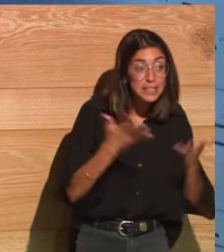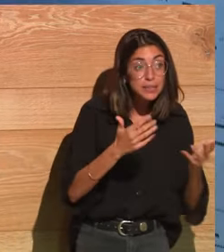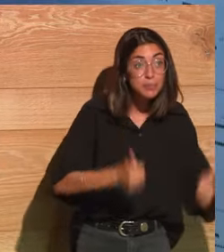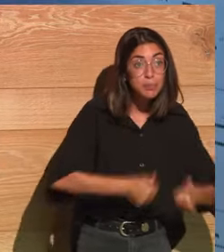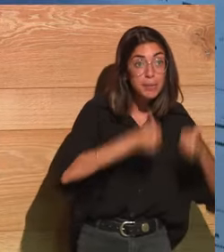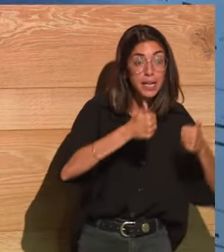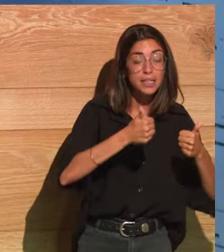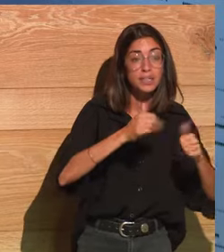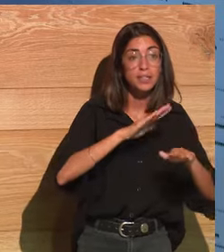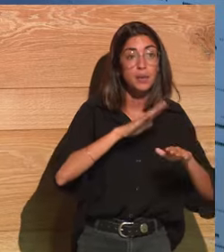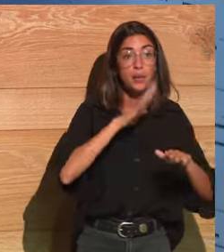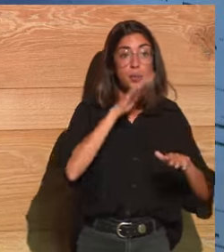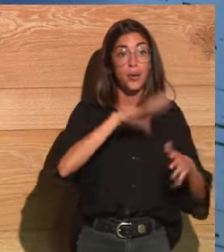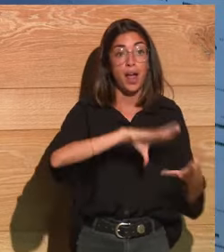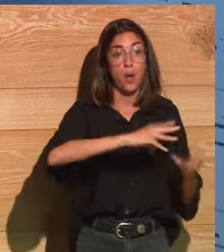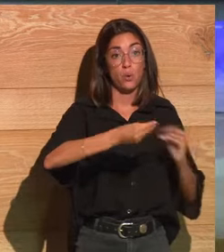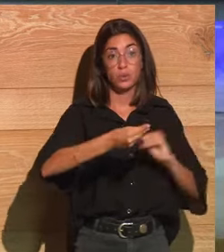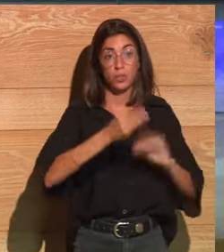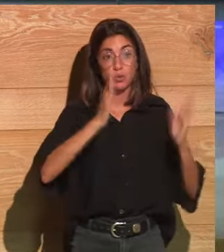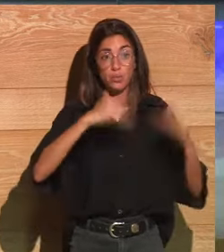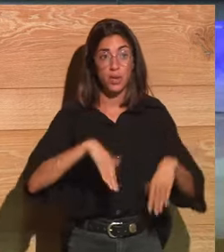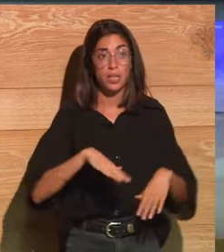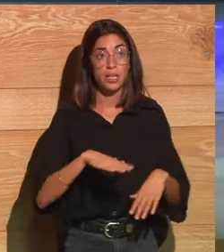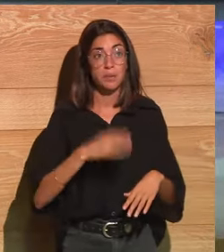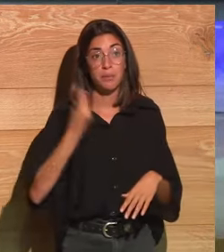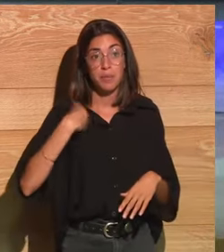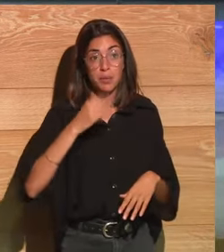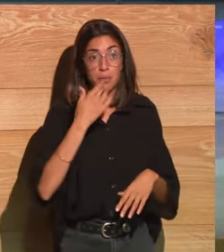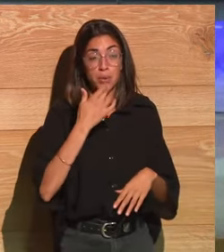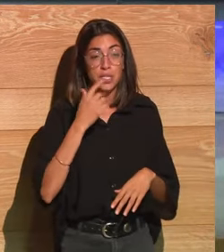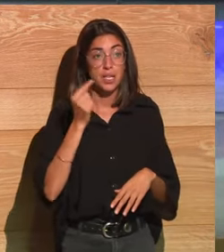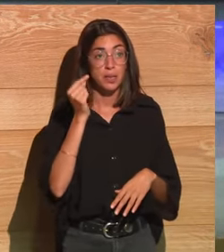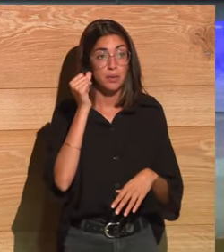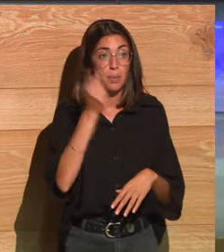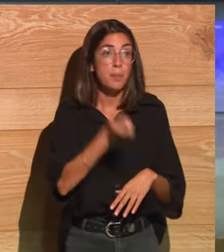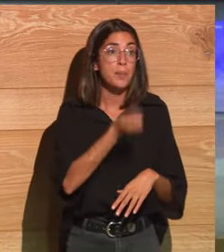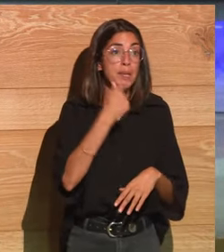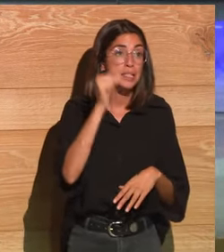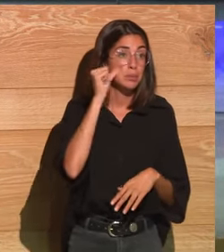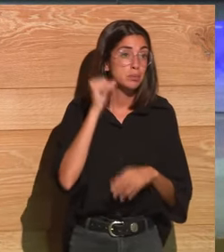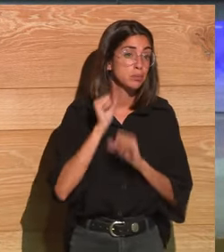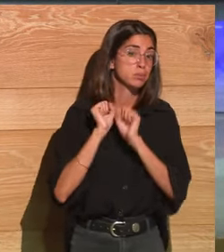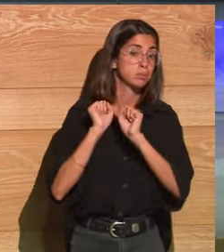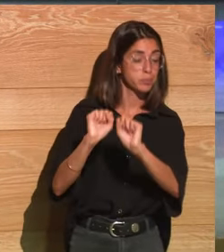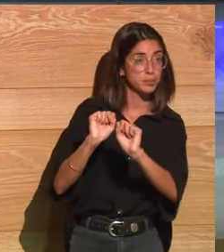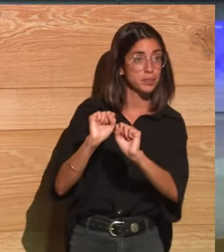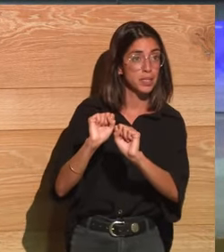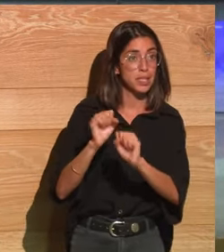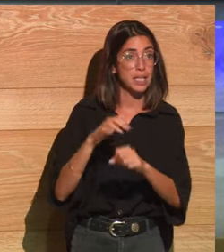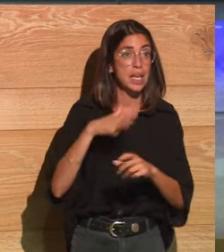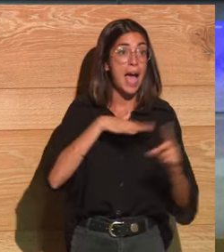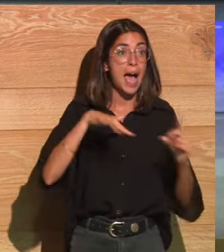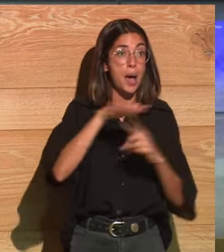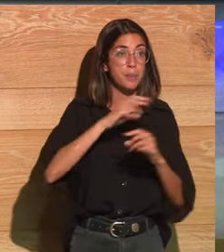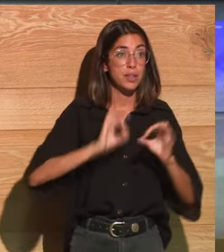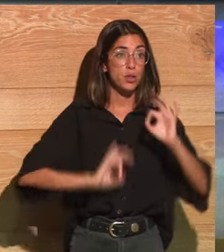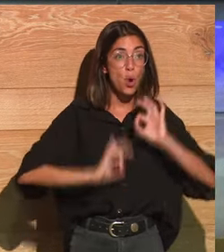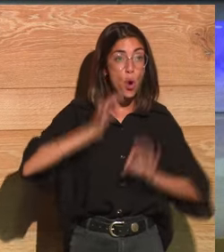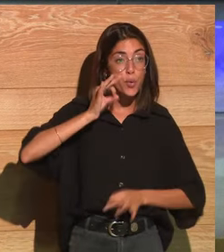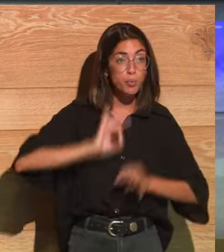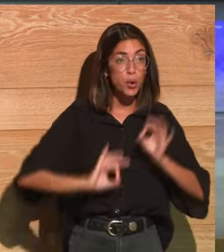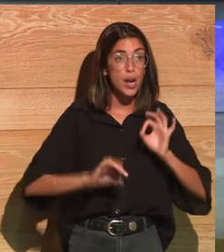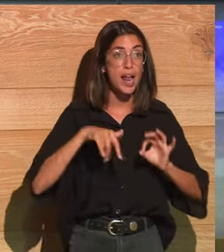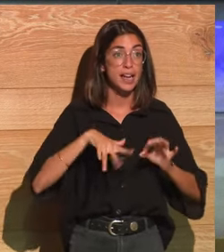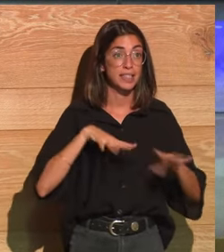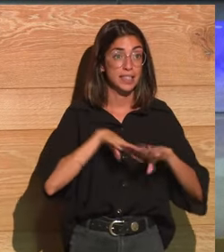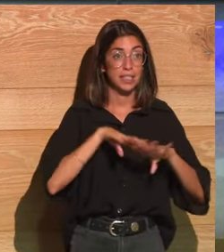tan ajustados, uh-huh. ¿no? Y lo mismo si tomas anticonceptivos. Por ejemplo, cambias completamente ese ambiente hormonal al que respondían nuestros